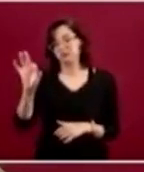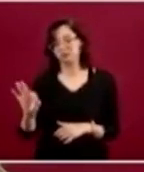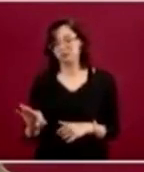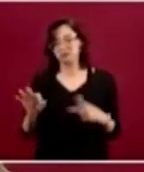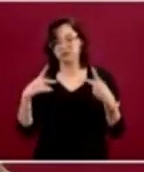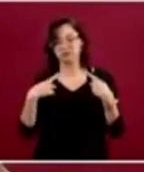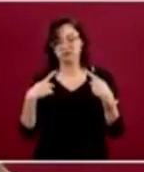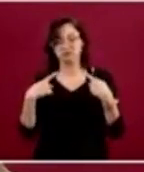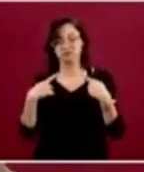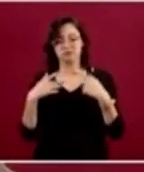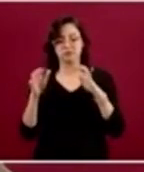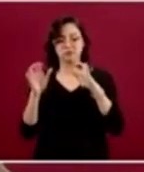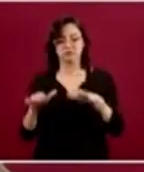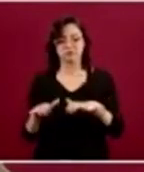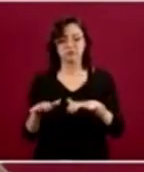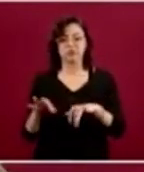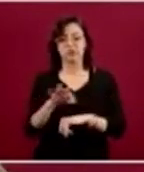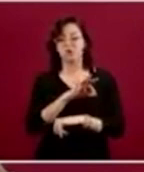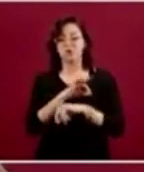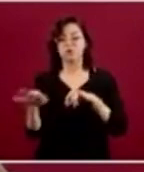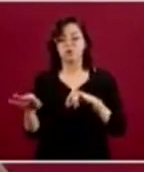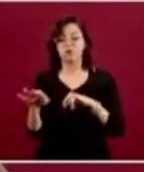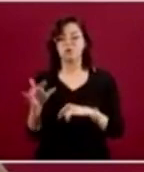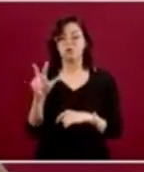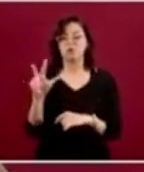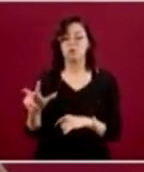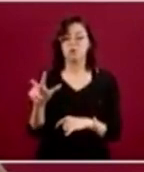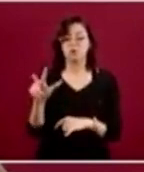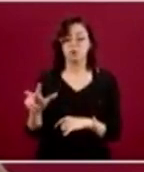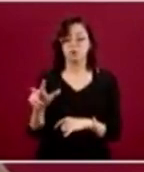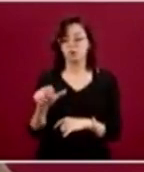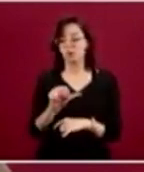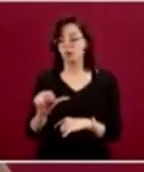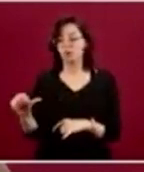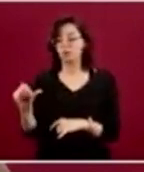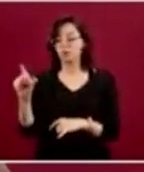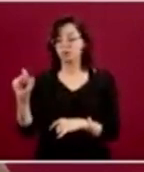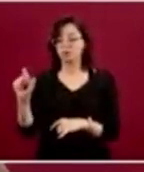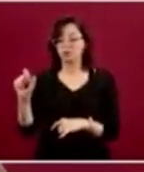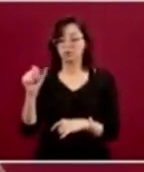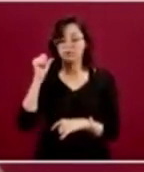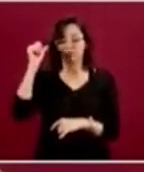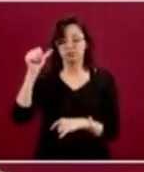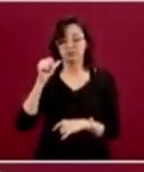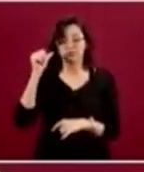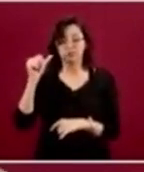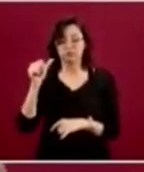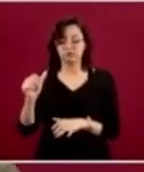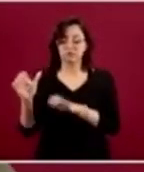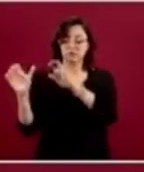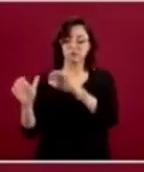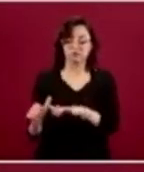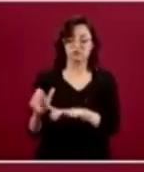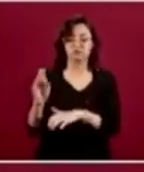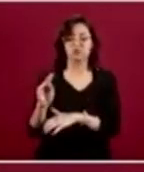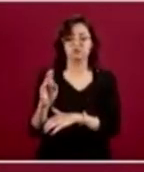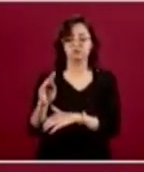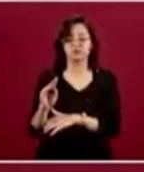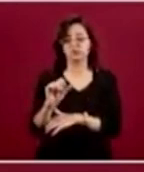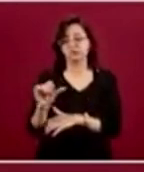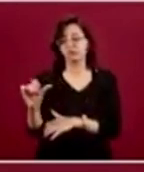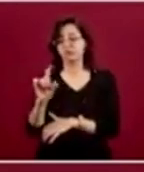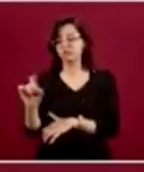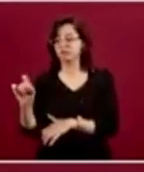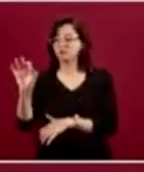recurso, para finalmente el 18, del 18 al 20, contratar al 90, del